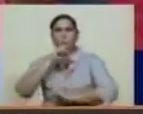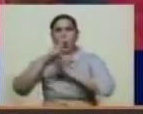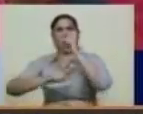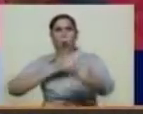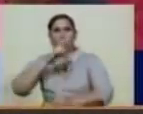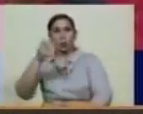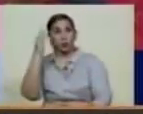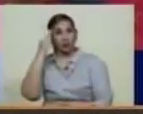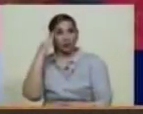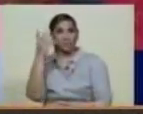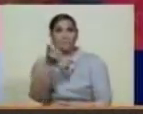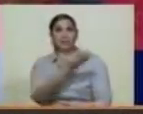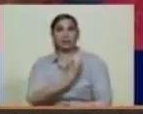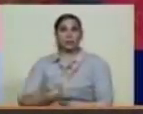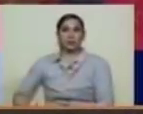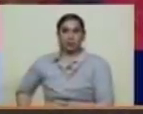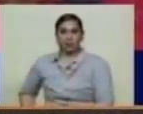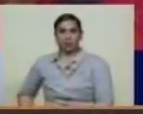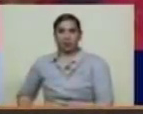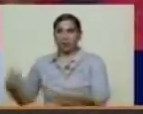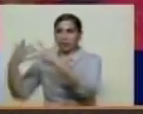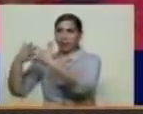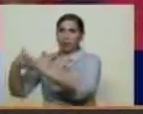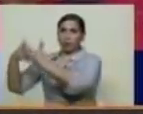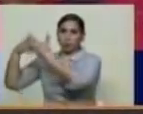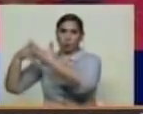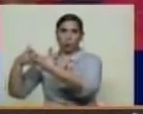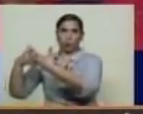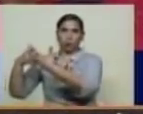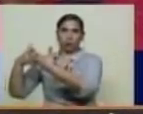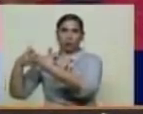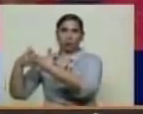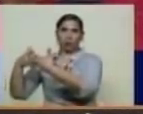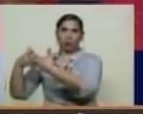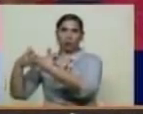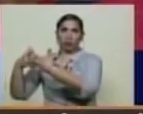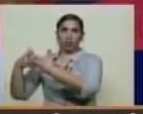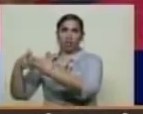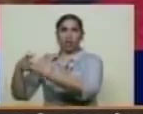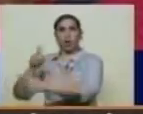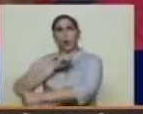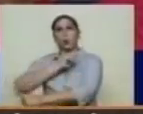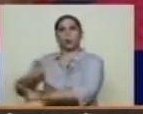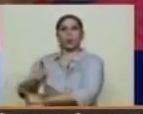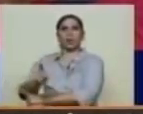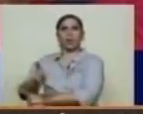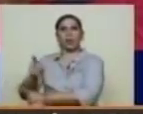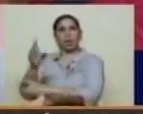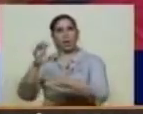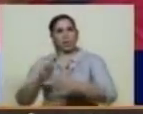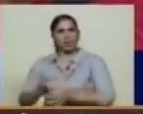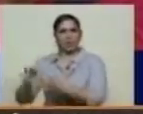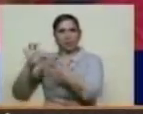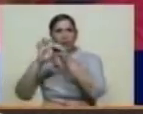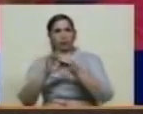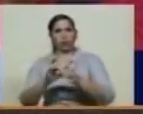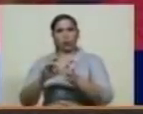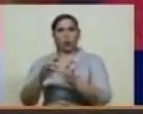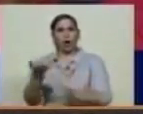el vicepresidente de Estados Unidos salió ayer condenando las relaciones que tenemos nosotros con